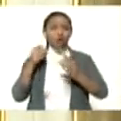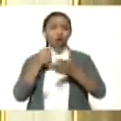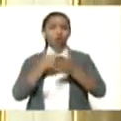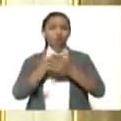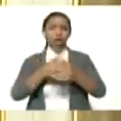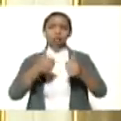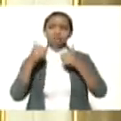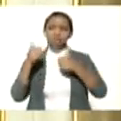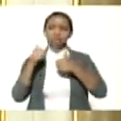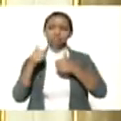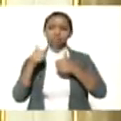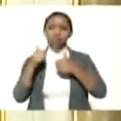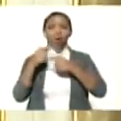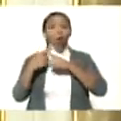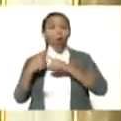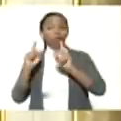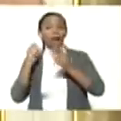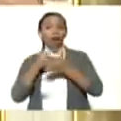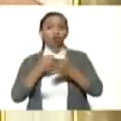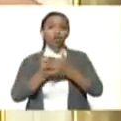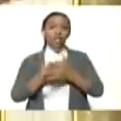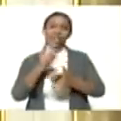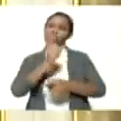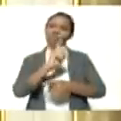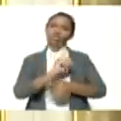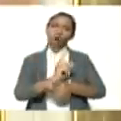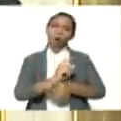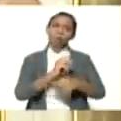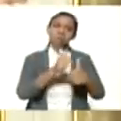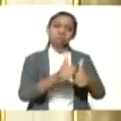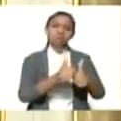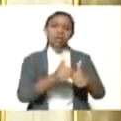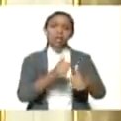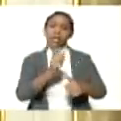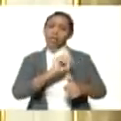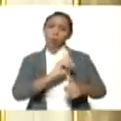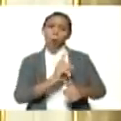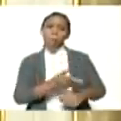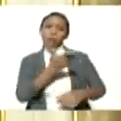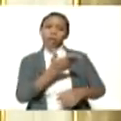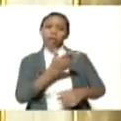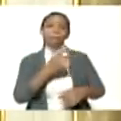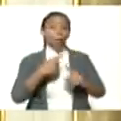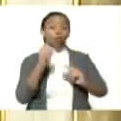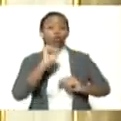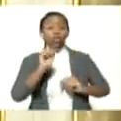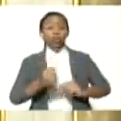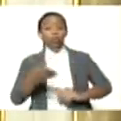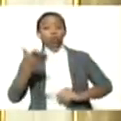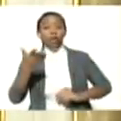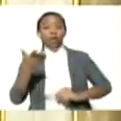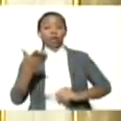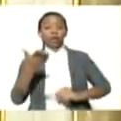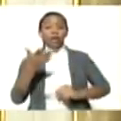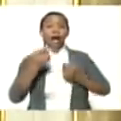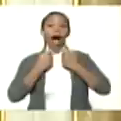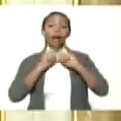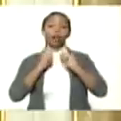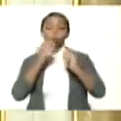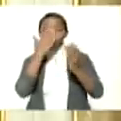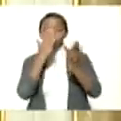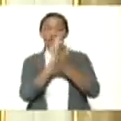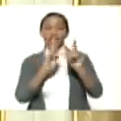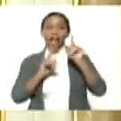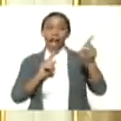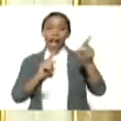había luchas que parecían no trascendentes, pero que eran importantes. Y Aristóbulo estaba al frente de